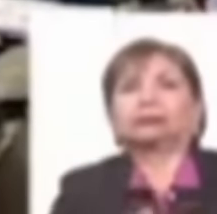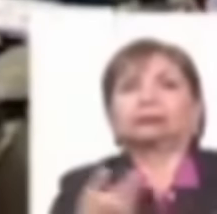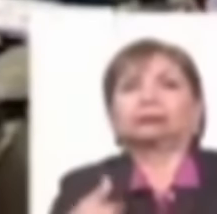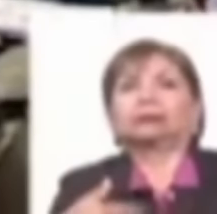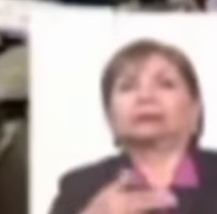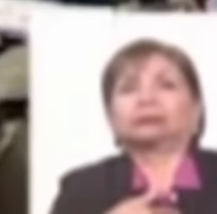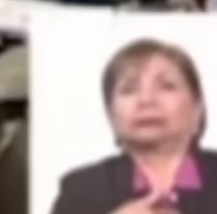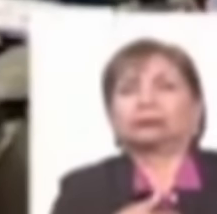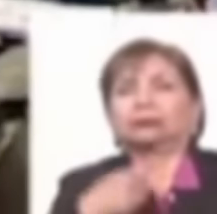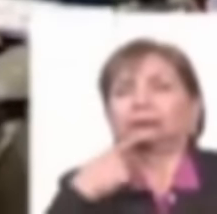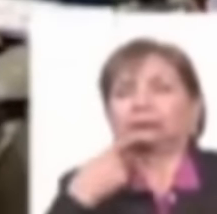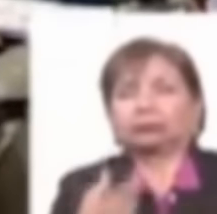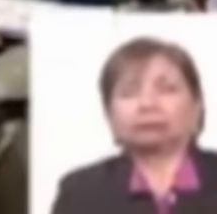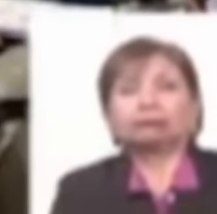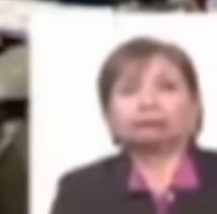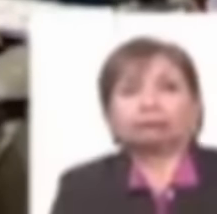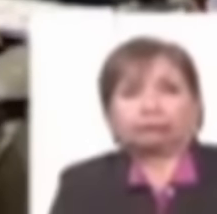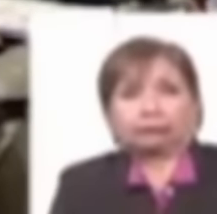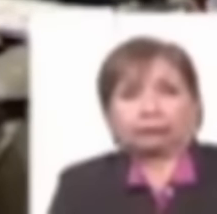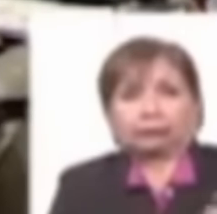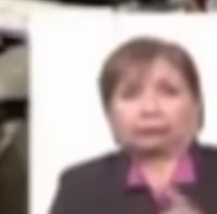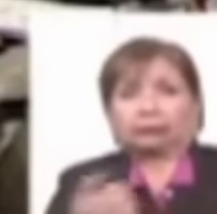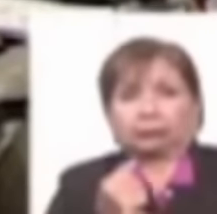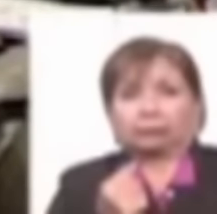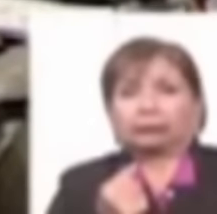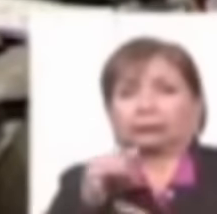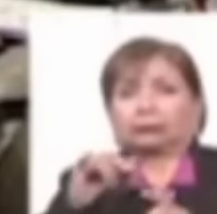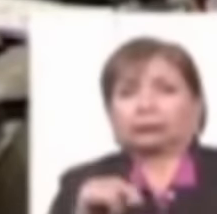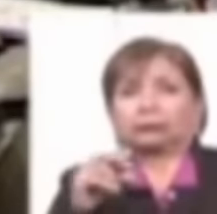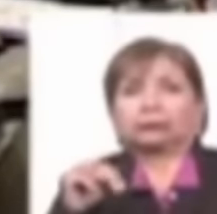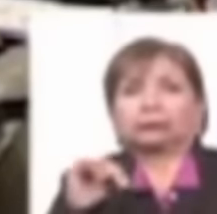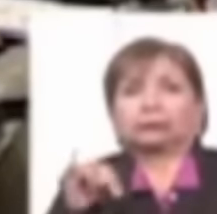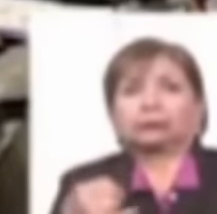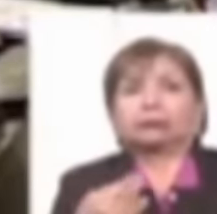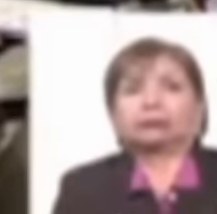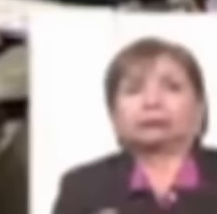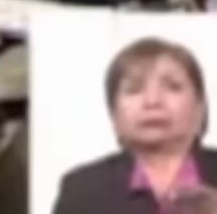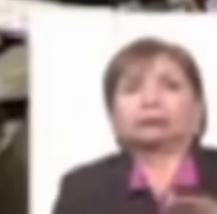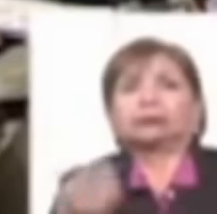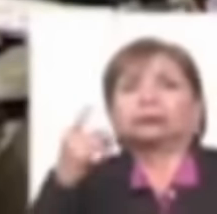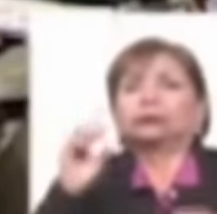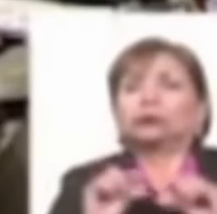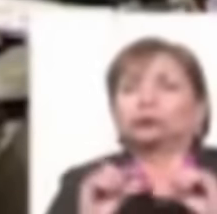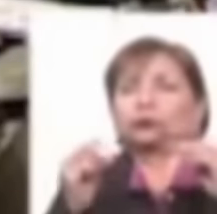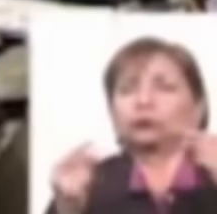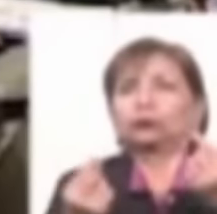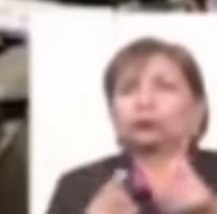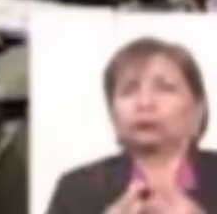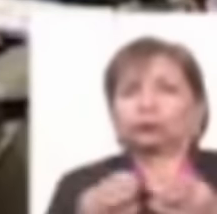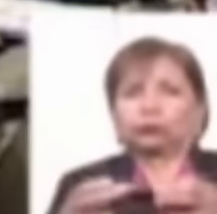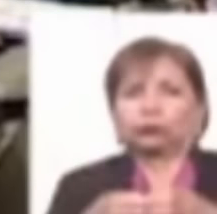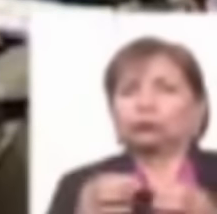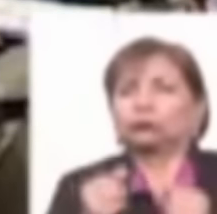nosotros tendríamos que decir, entonces está capturada la Junta Nacional de Justicia por un grupo, por un sector